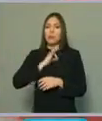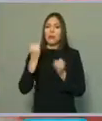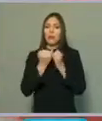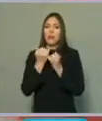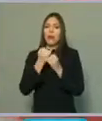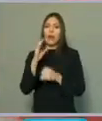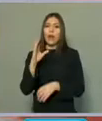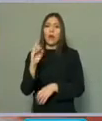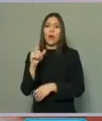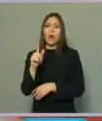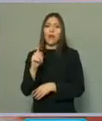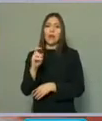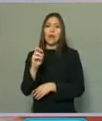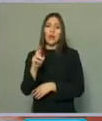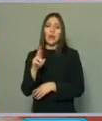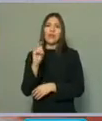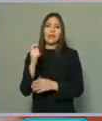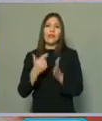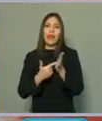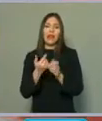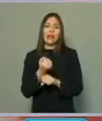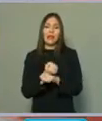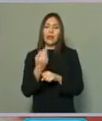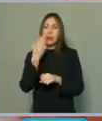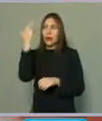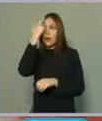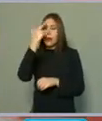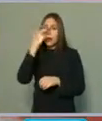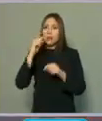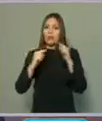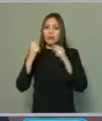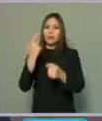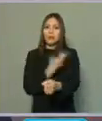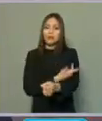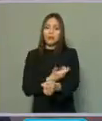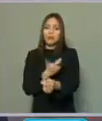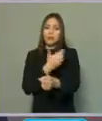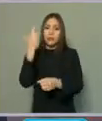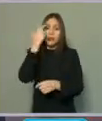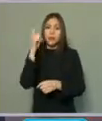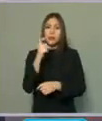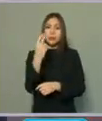también nosotros. Entonces, el colesterol hay que checarlo también rutinariamente a partir de los